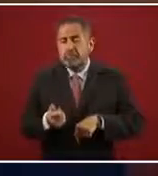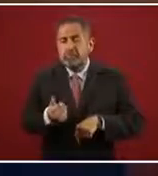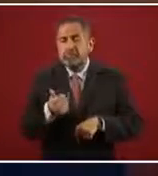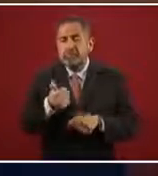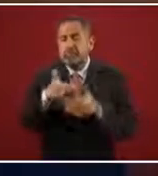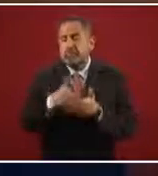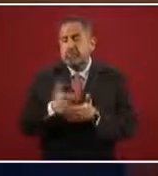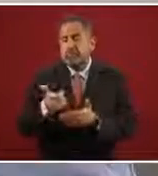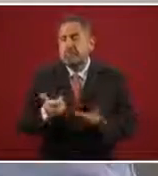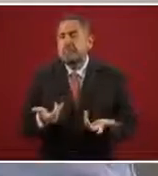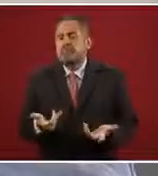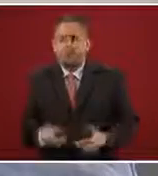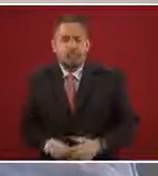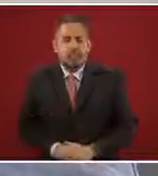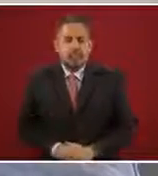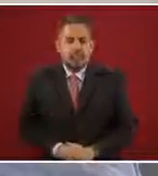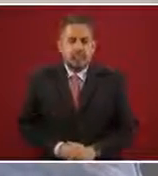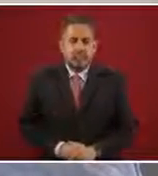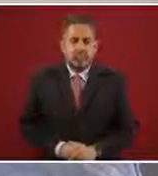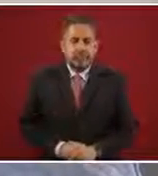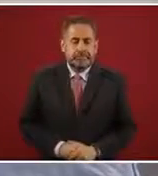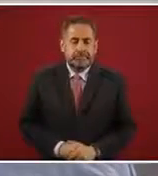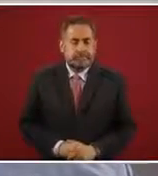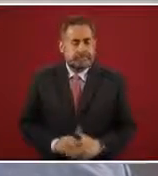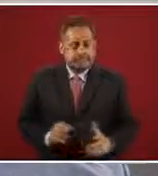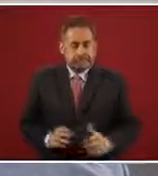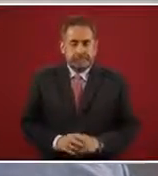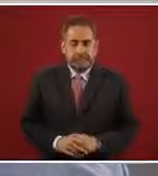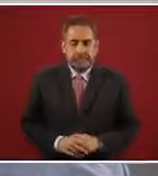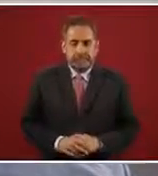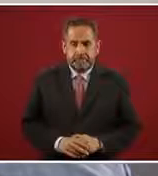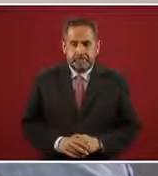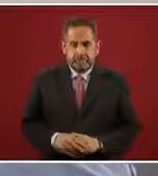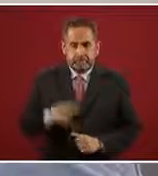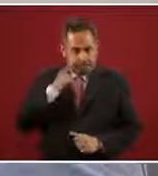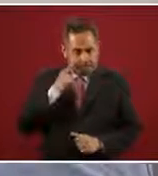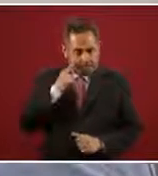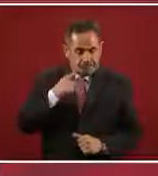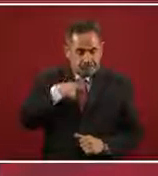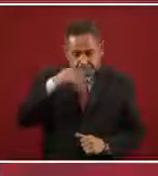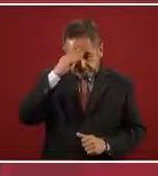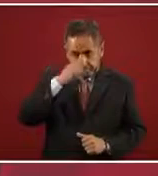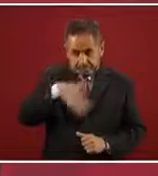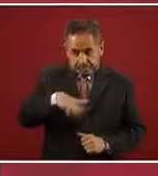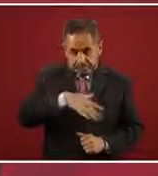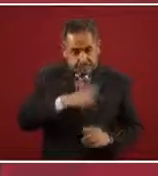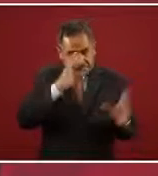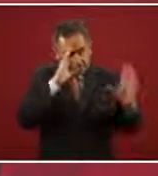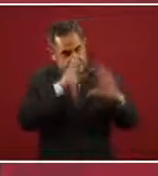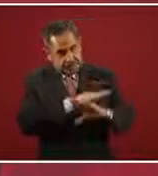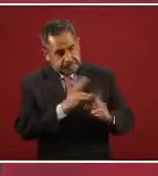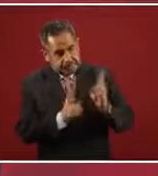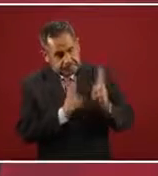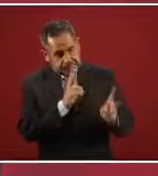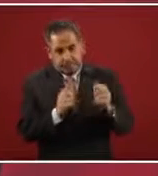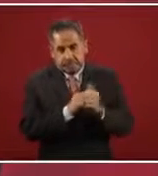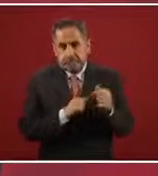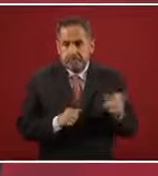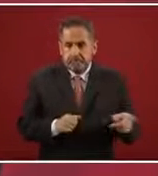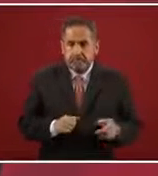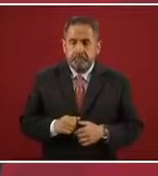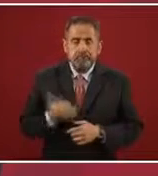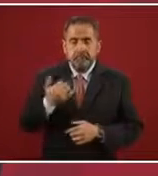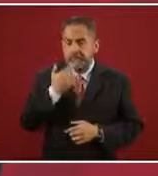6,000. Bueno, hay que buscar la conciliación y lo